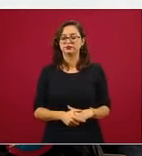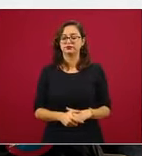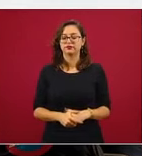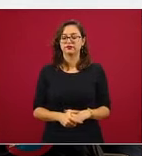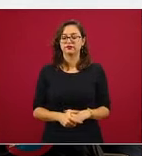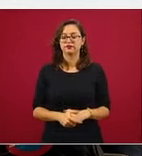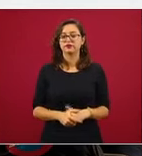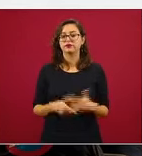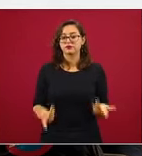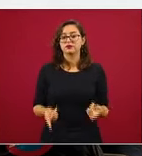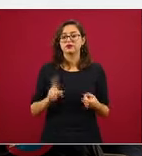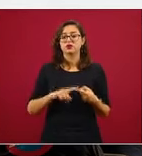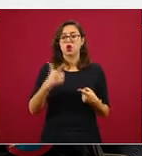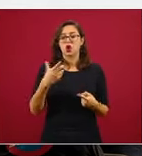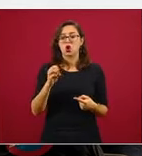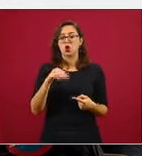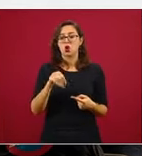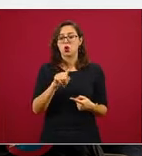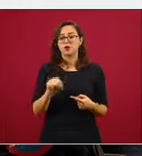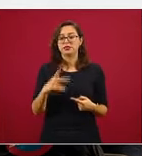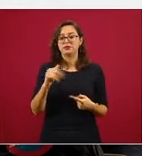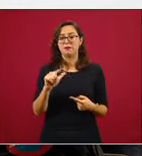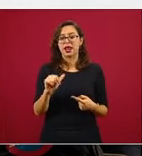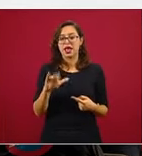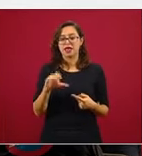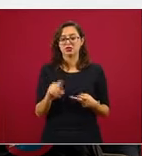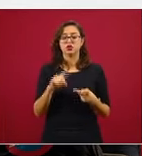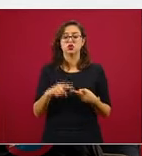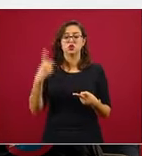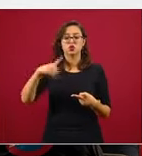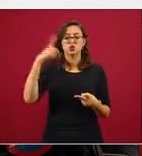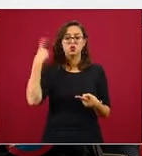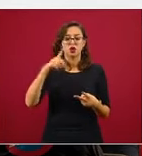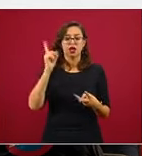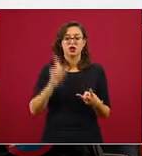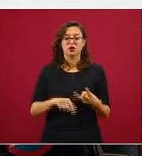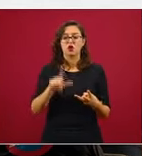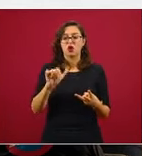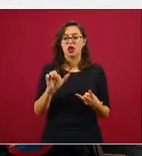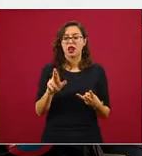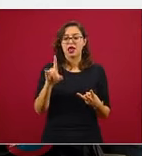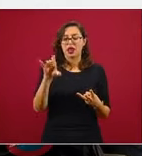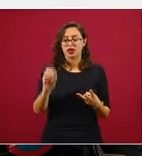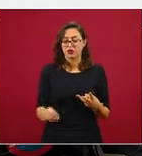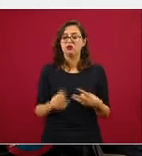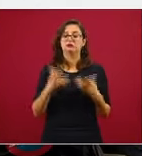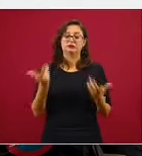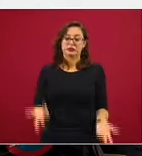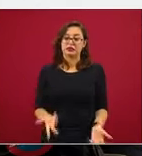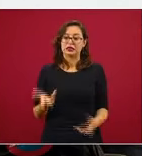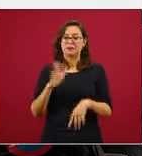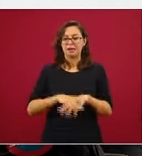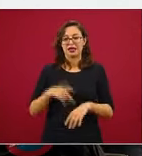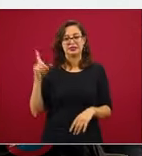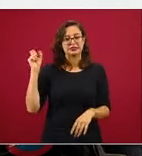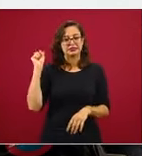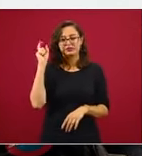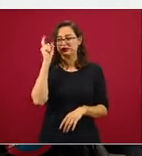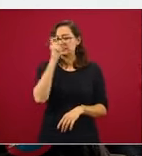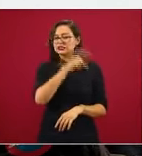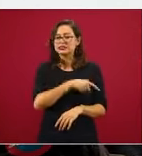Resaltan directamente Gómez Palacio, Durango y Lerdo como los que más han contribuido, digamos, en intensidad a la